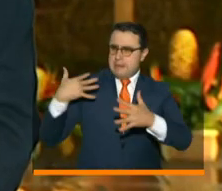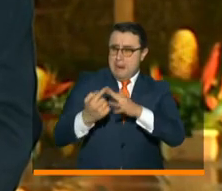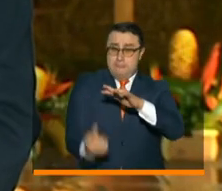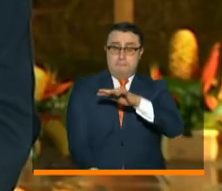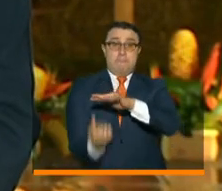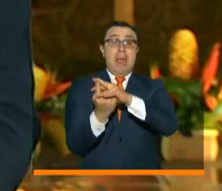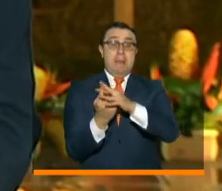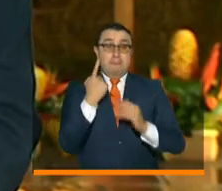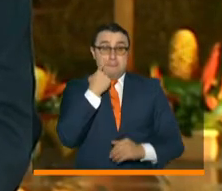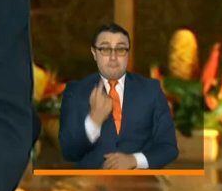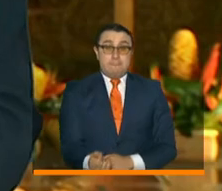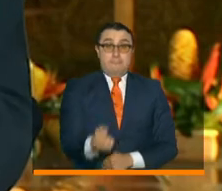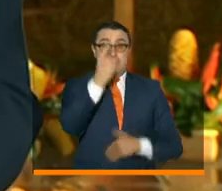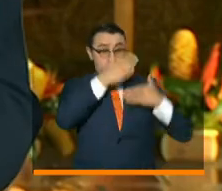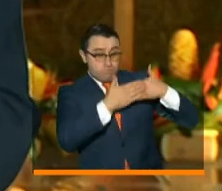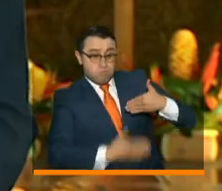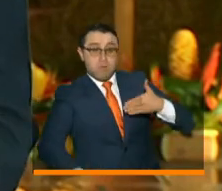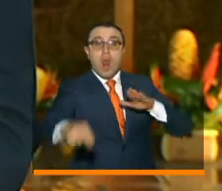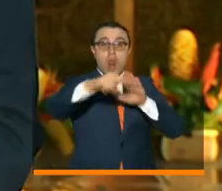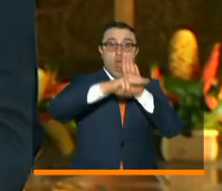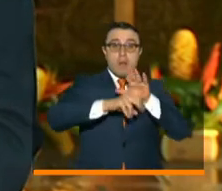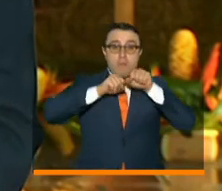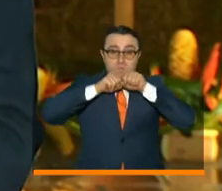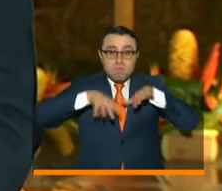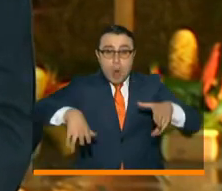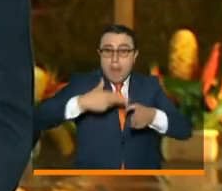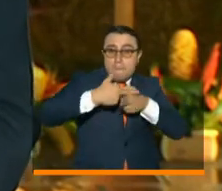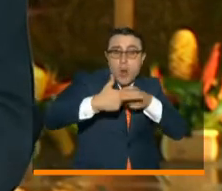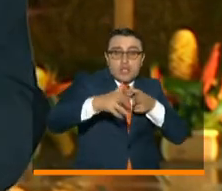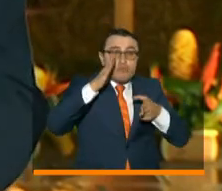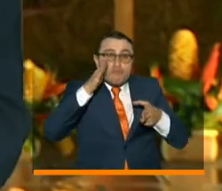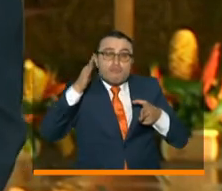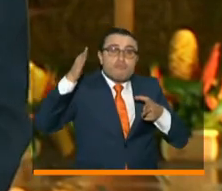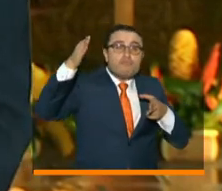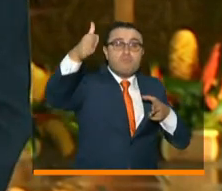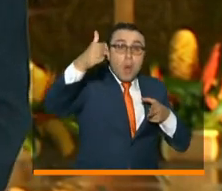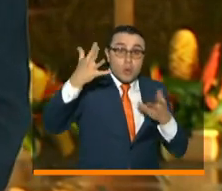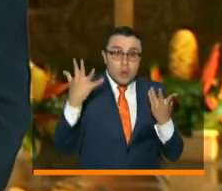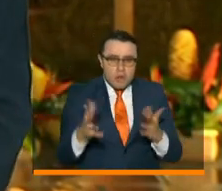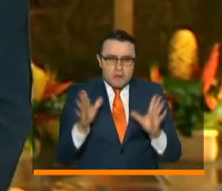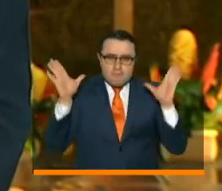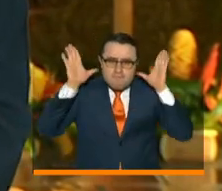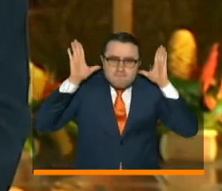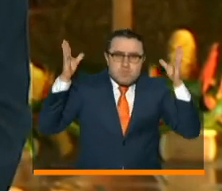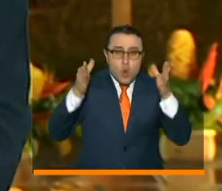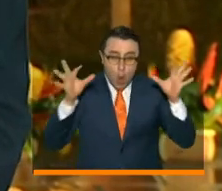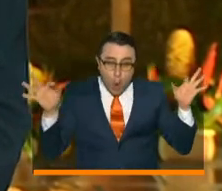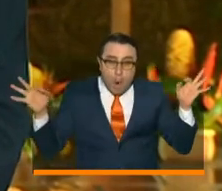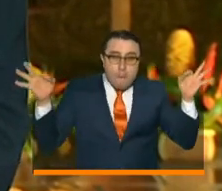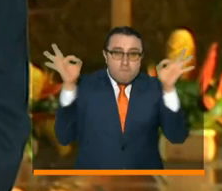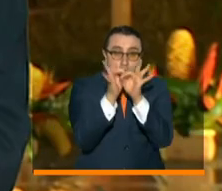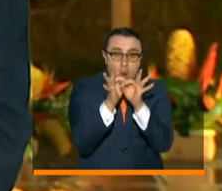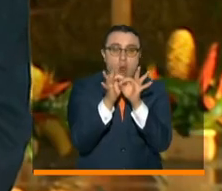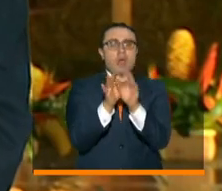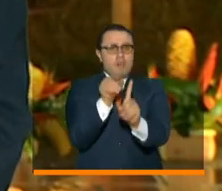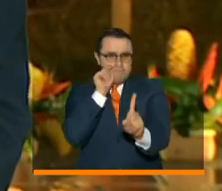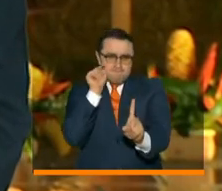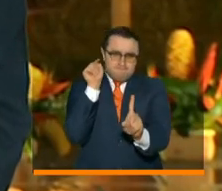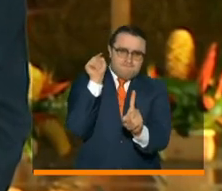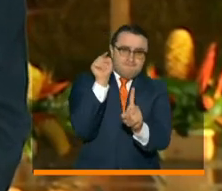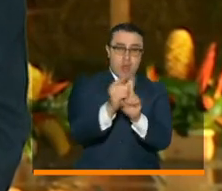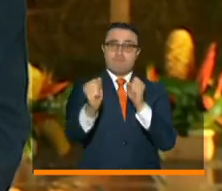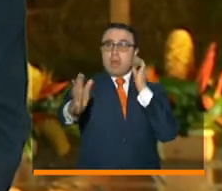de corto, mediano y largo plazo que está enfocada, orientada, concentrada en poder enfrentar